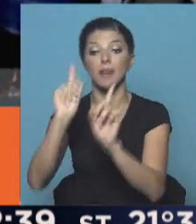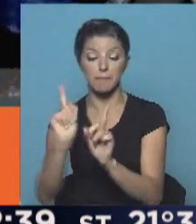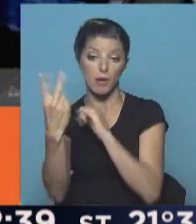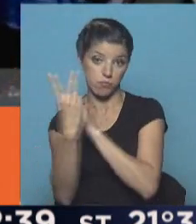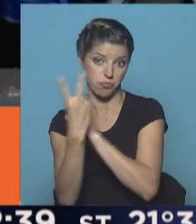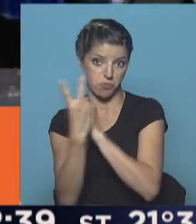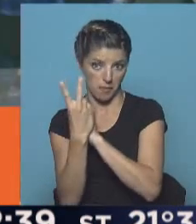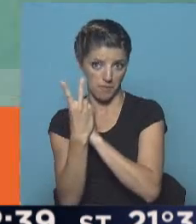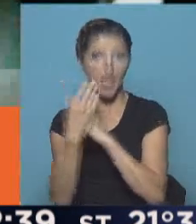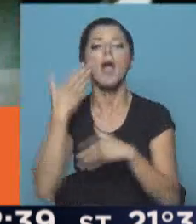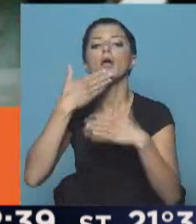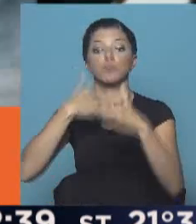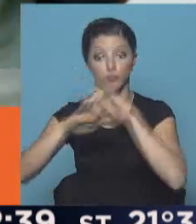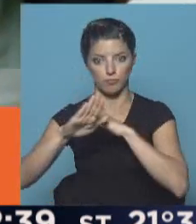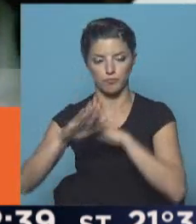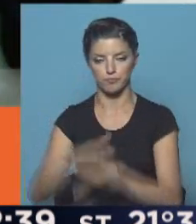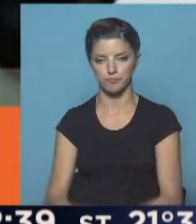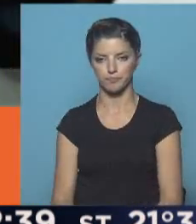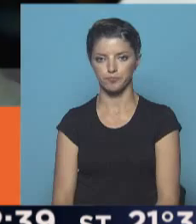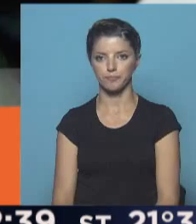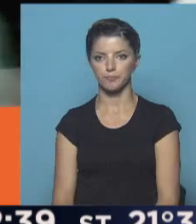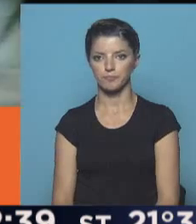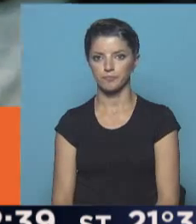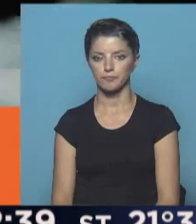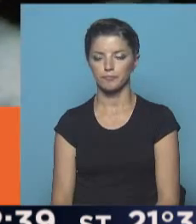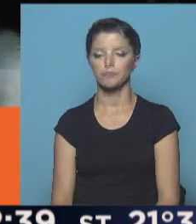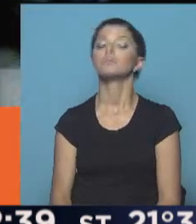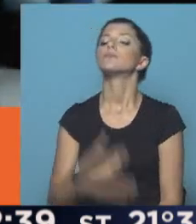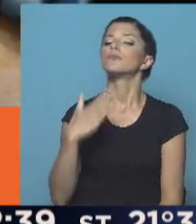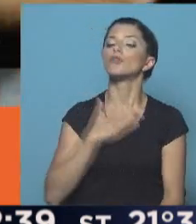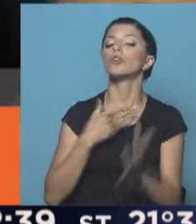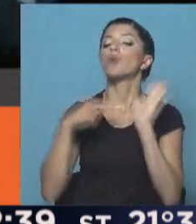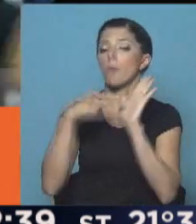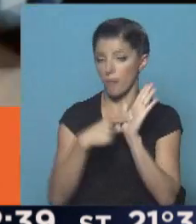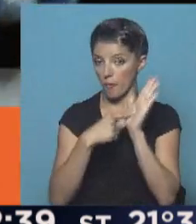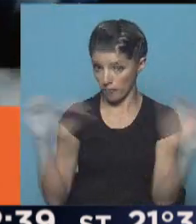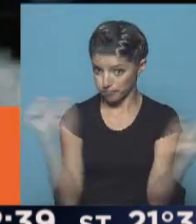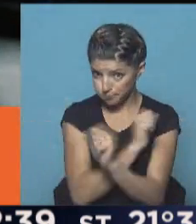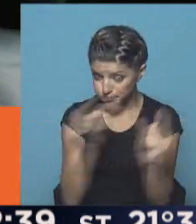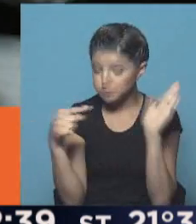defensa. A solicitud de la notificación de esta Cámara,